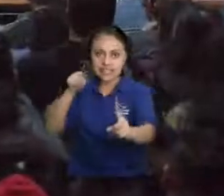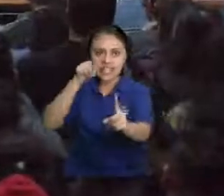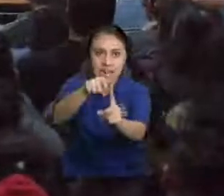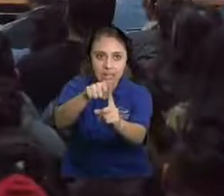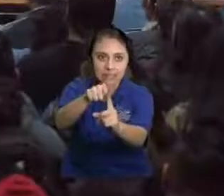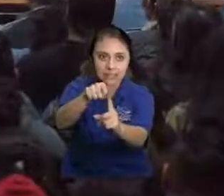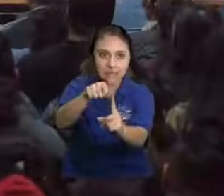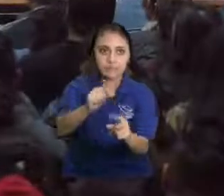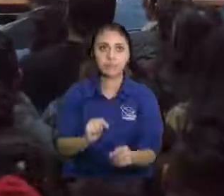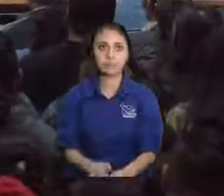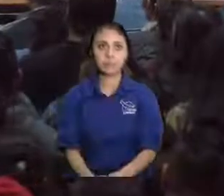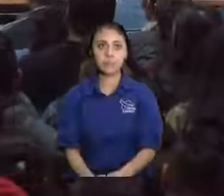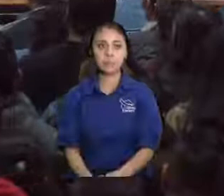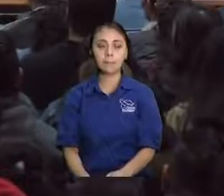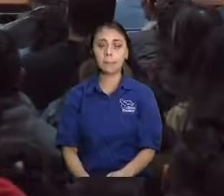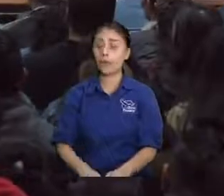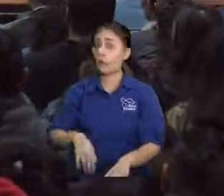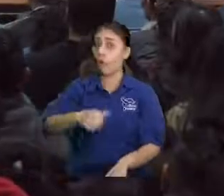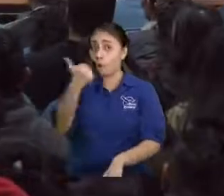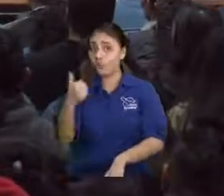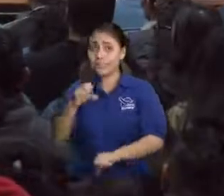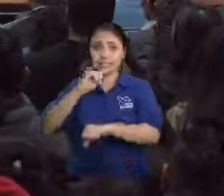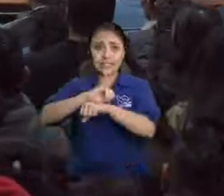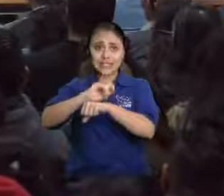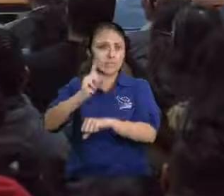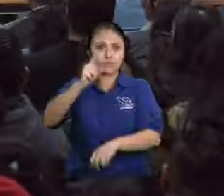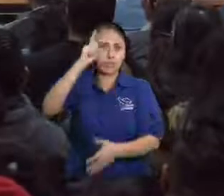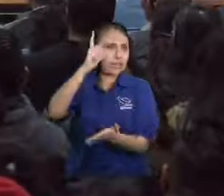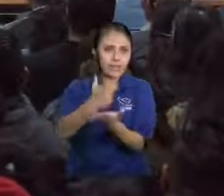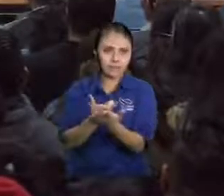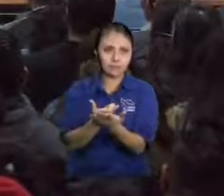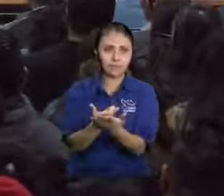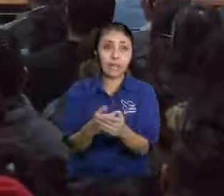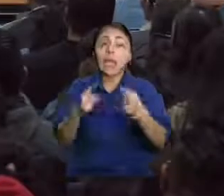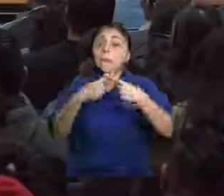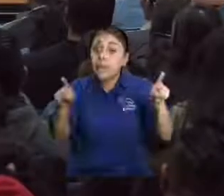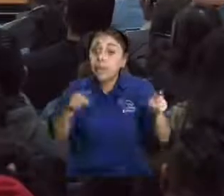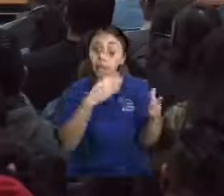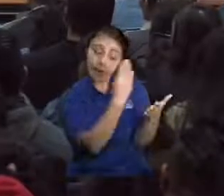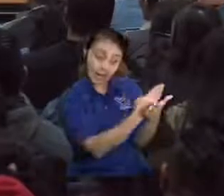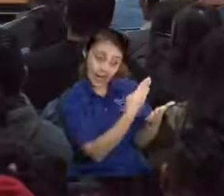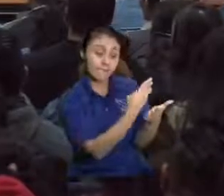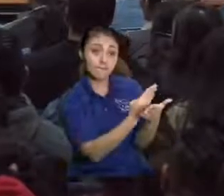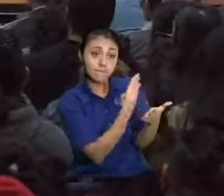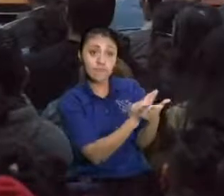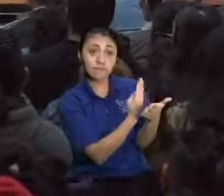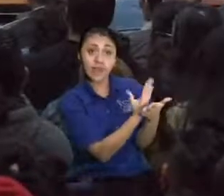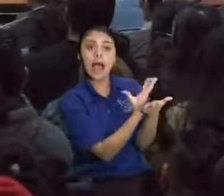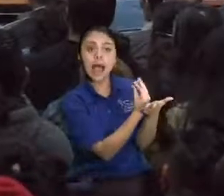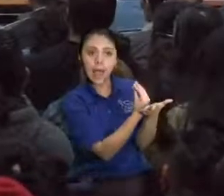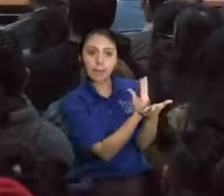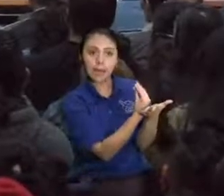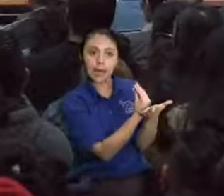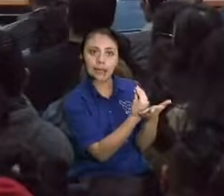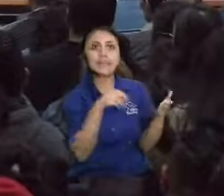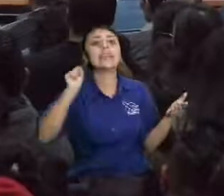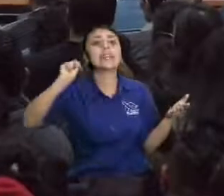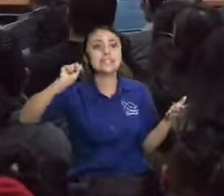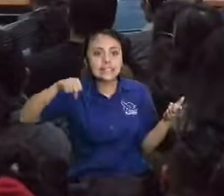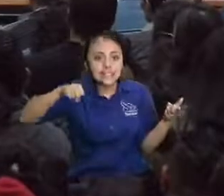Eso, según esas denominaciones, no existe. Pero cuando vemos en la Biblia, habla de que sí